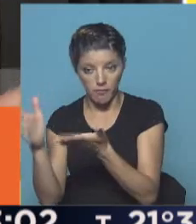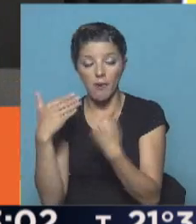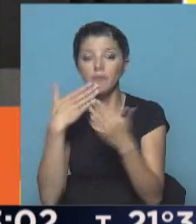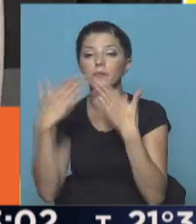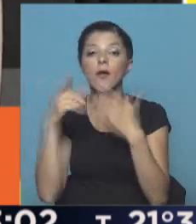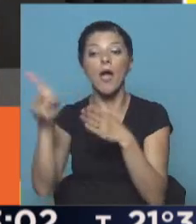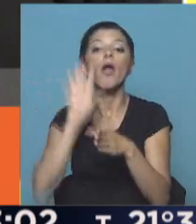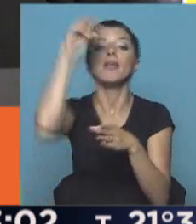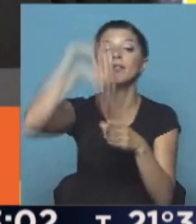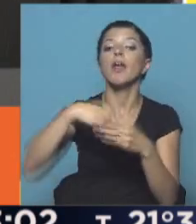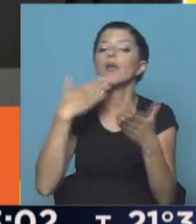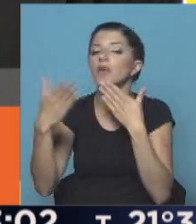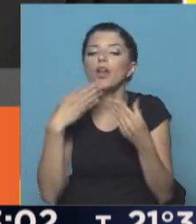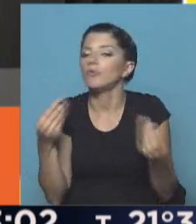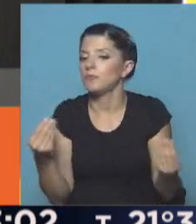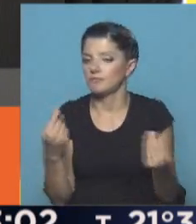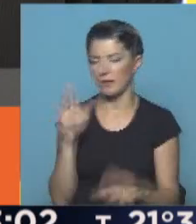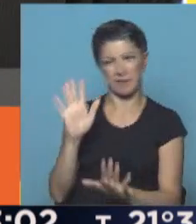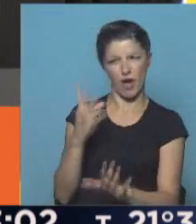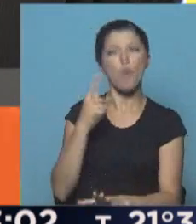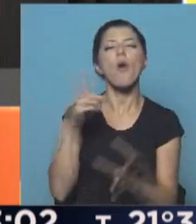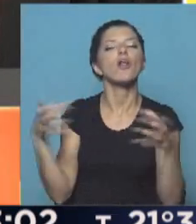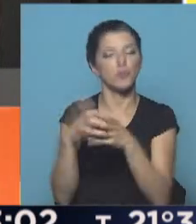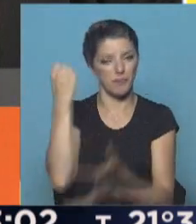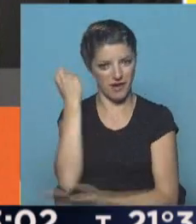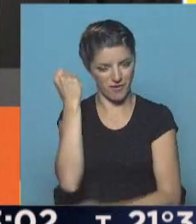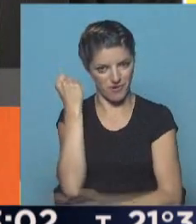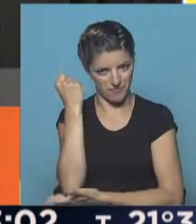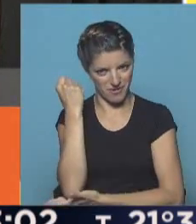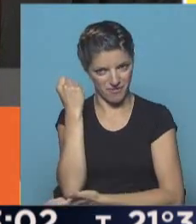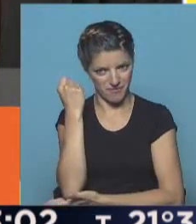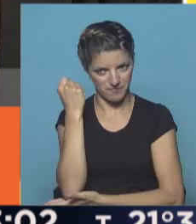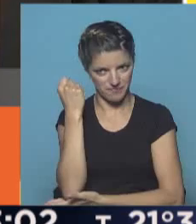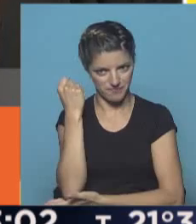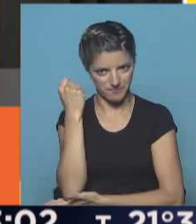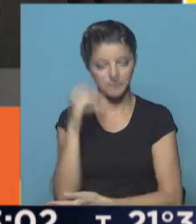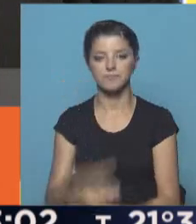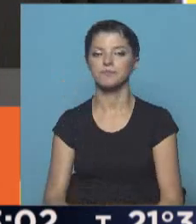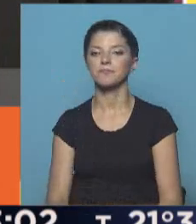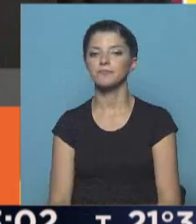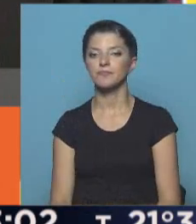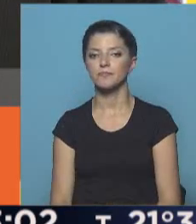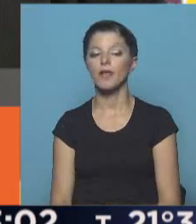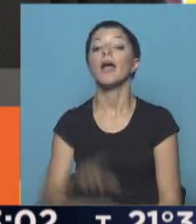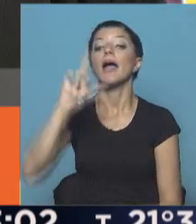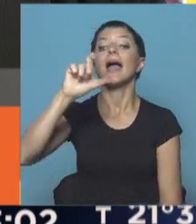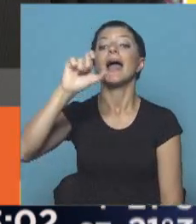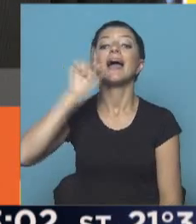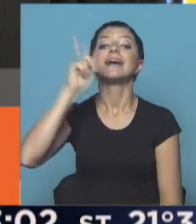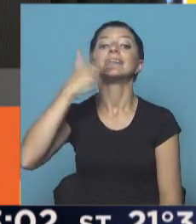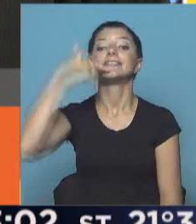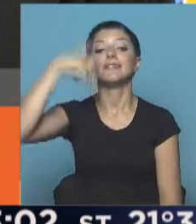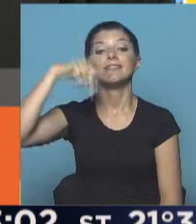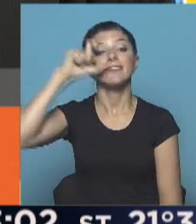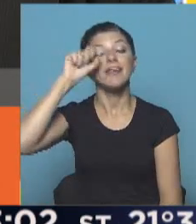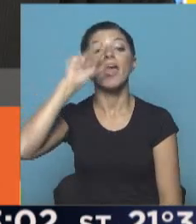diálogo? Bueno, depende de qué grupos económicos. De nuevo, no estamos hablando de un actor unificado, porque por un lado Cisneros ofrece